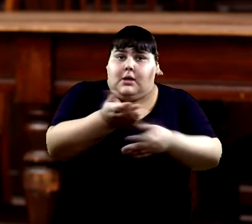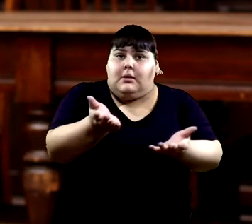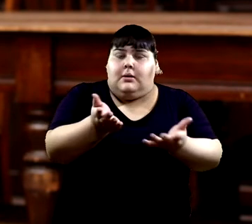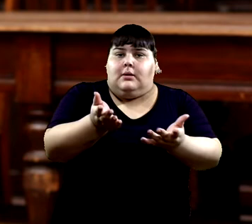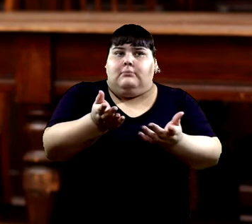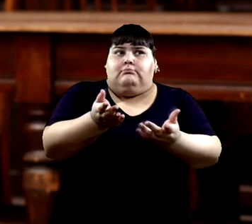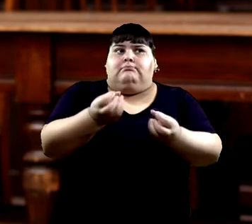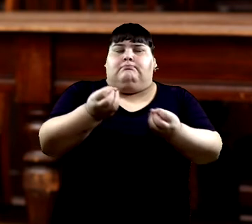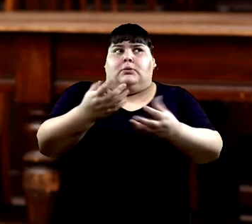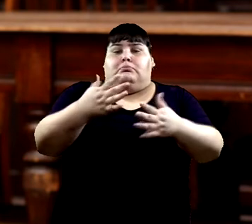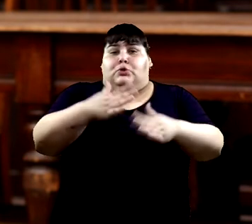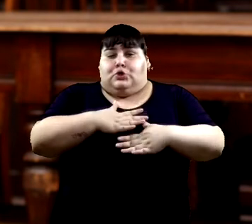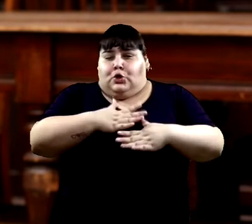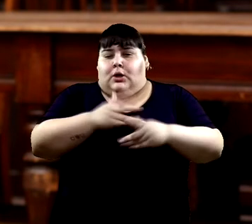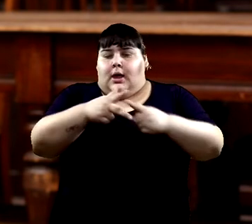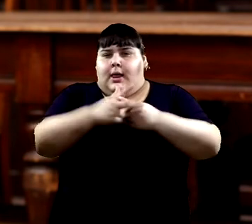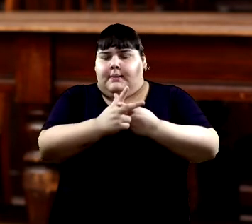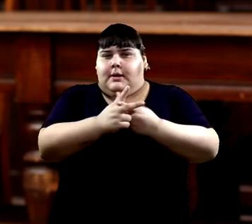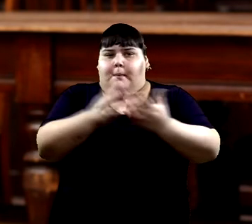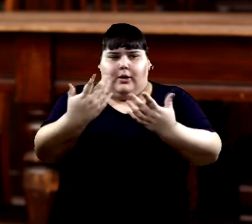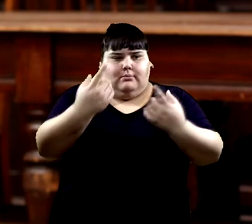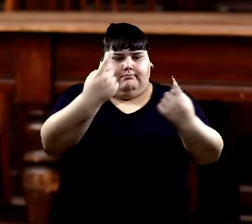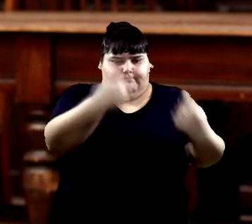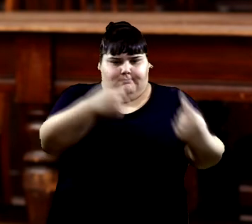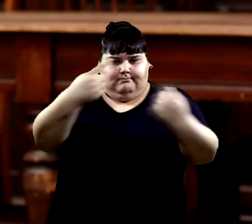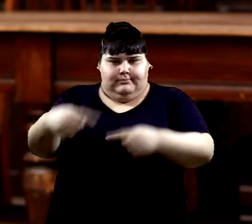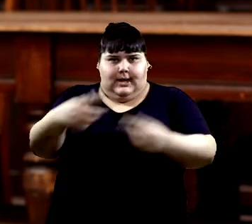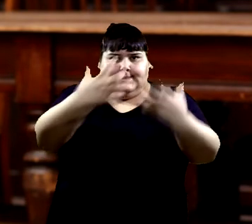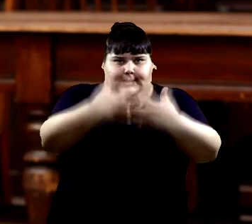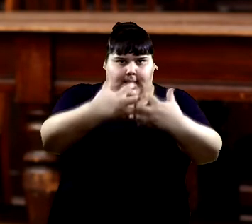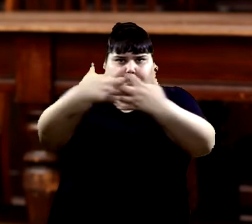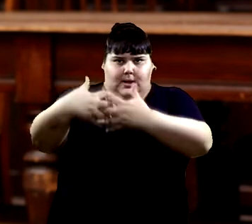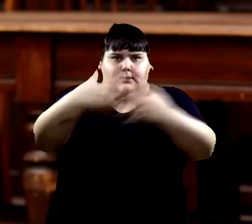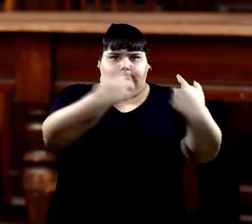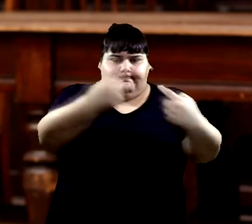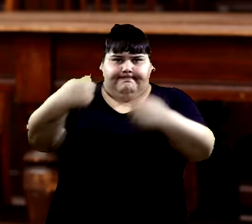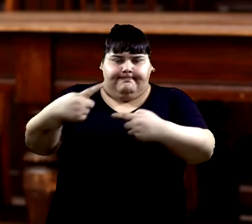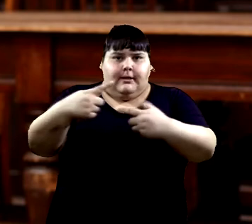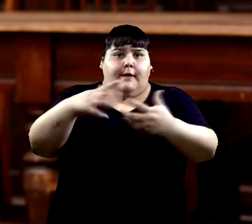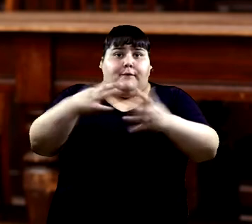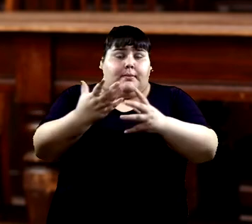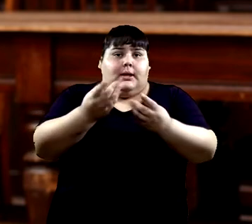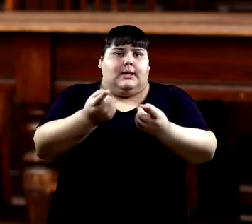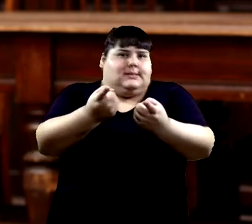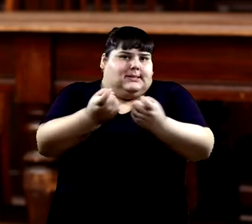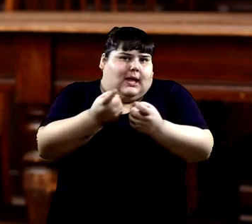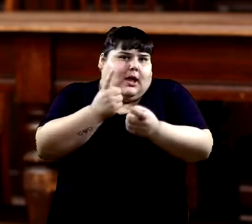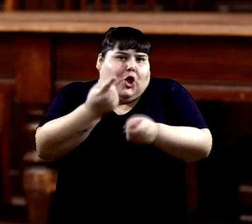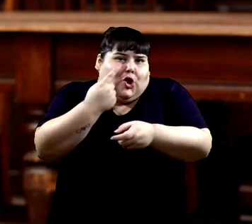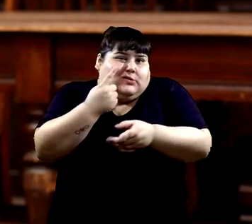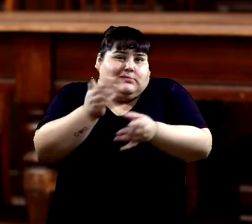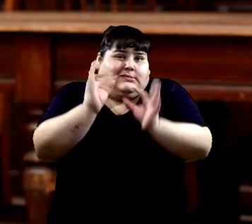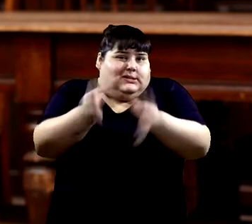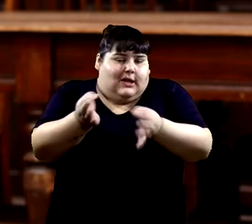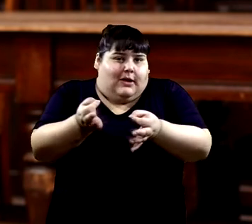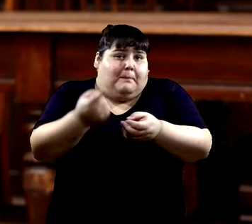eso mi herramienta para poder establecer la diferencia era el saber